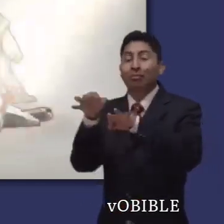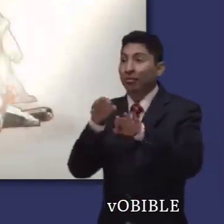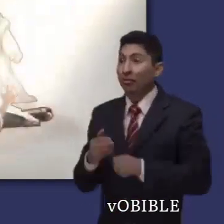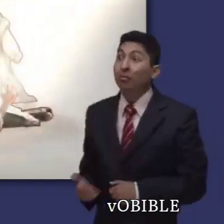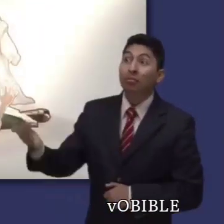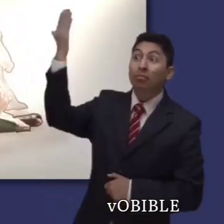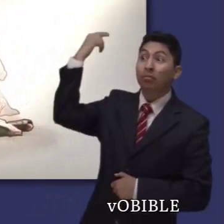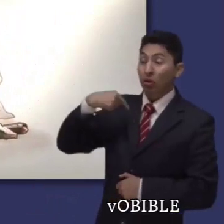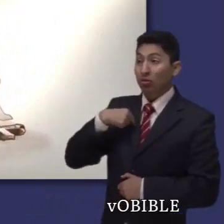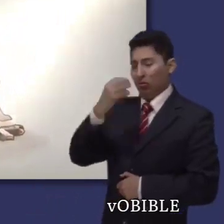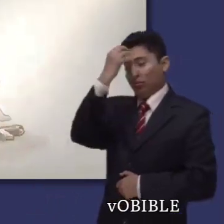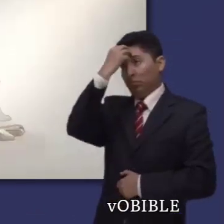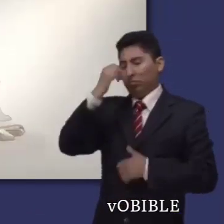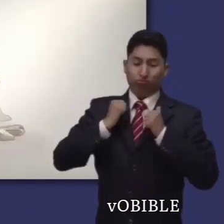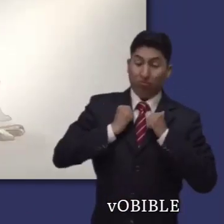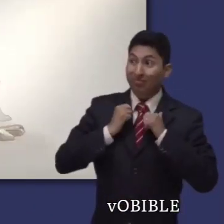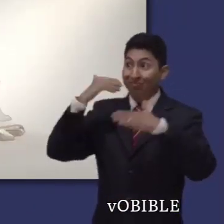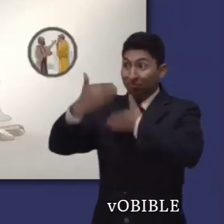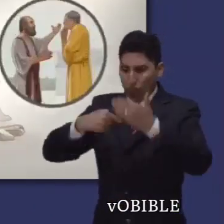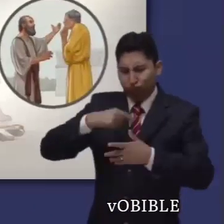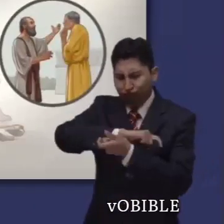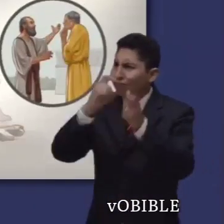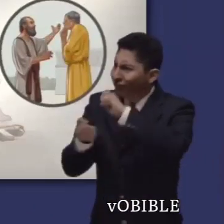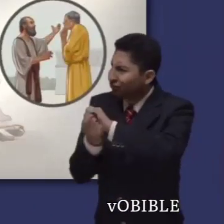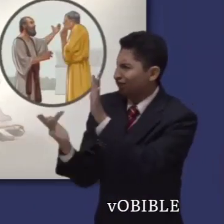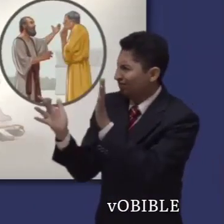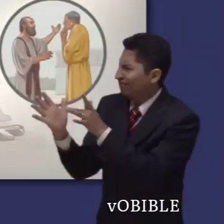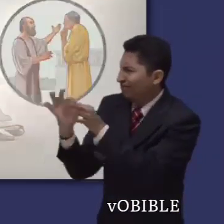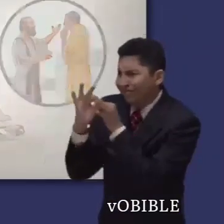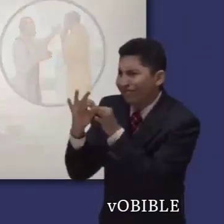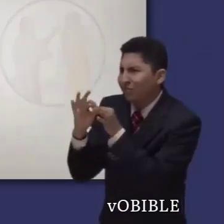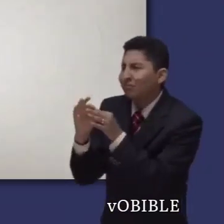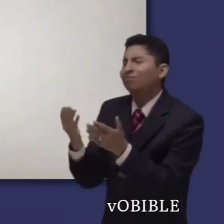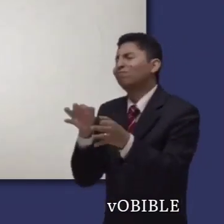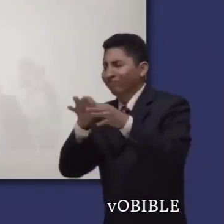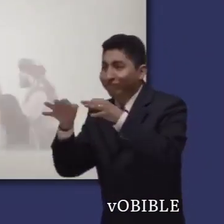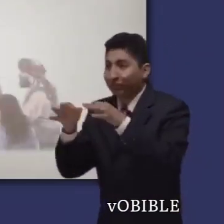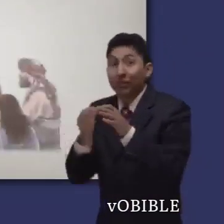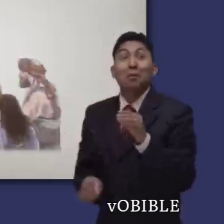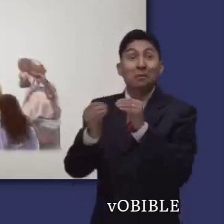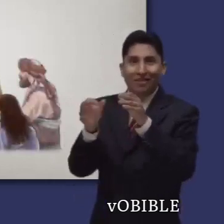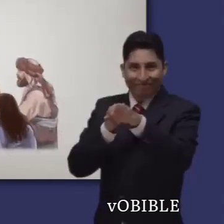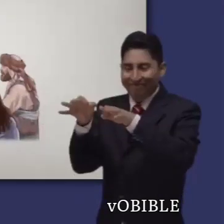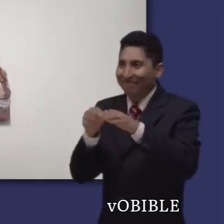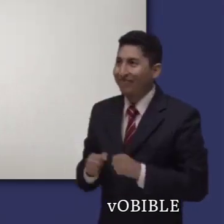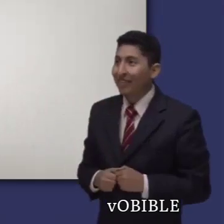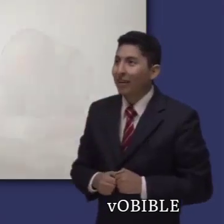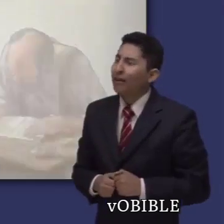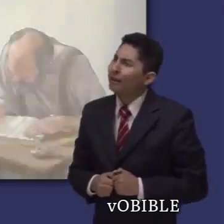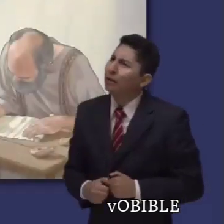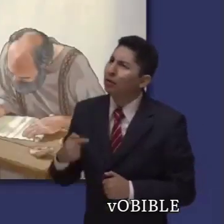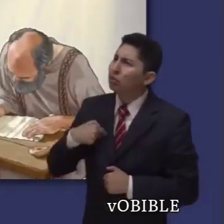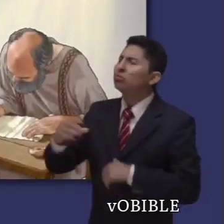1, Pablo cuenta cómo se convirtió del judaísmo al cristianismo. Les recuerda a los Gálatas que lo que él les